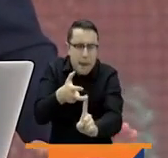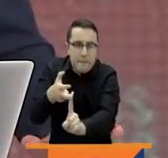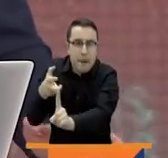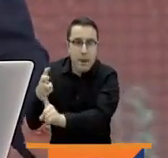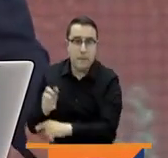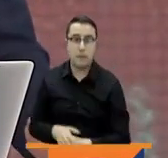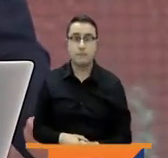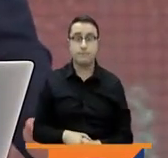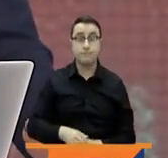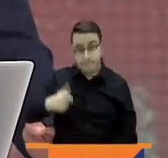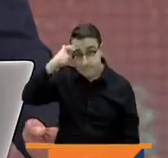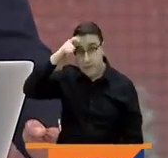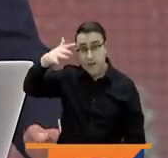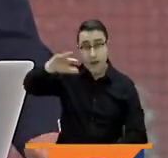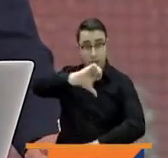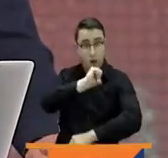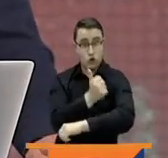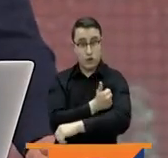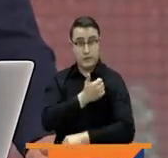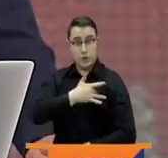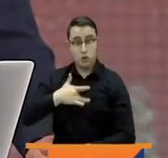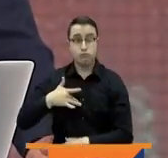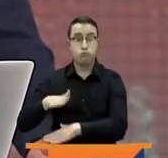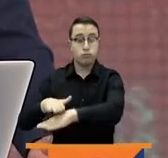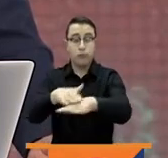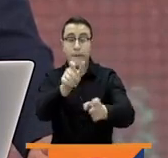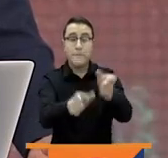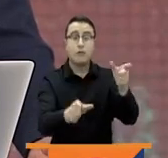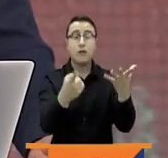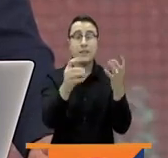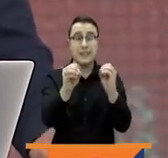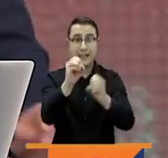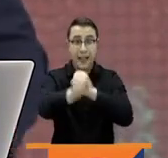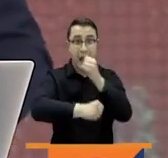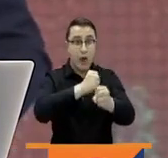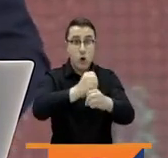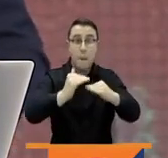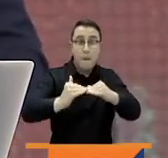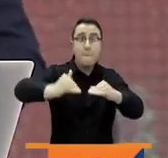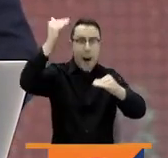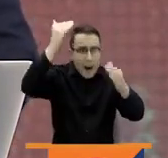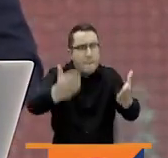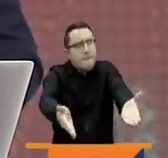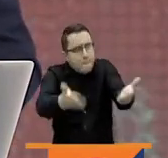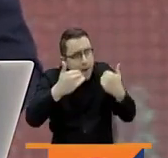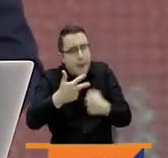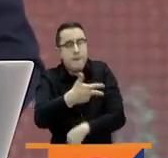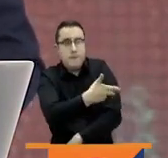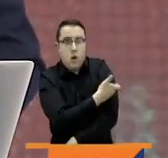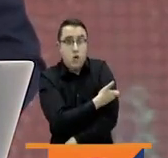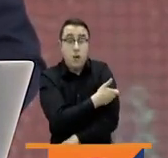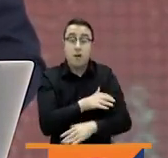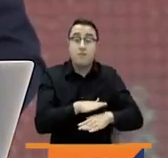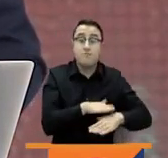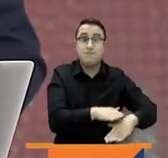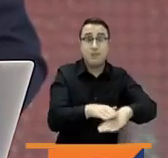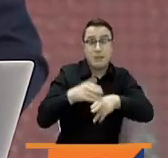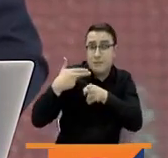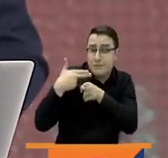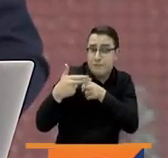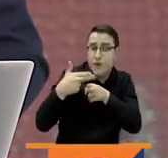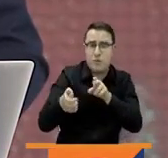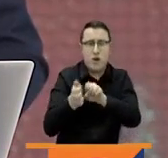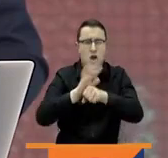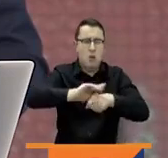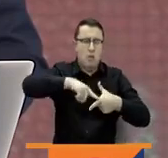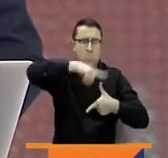salud hicieron un llamado a las personas mayores de 60 años para que se vacunen. Asimismo, anunciaron que una cuarta ola de contagios estaría llegando a la ciudad en